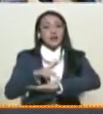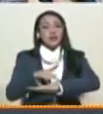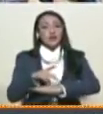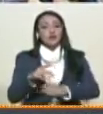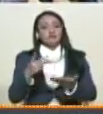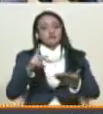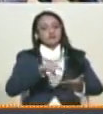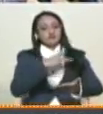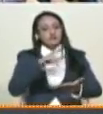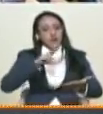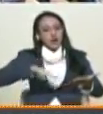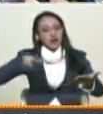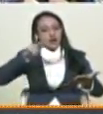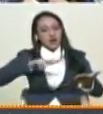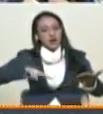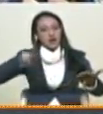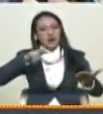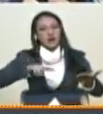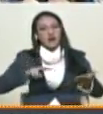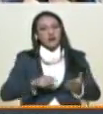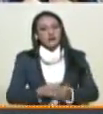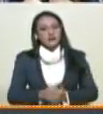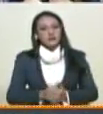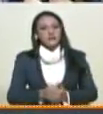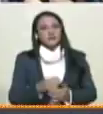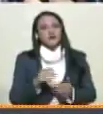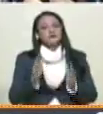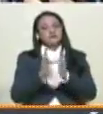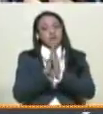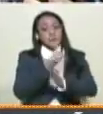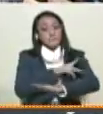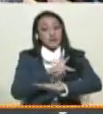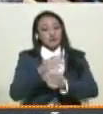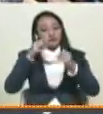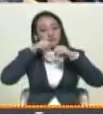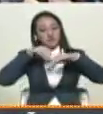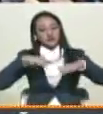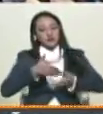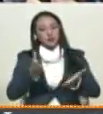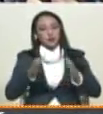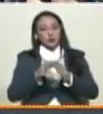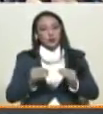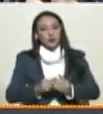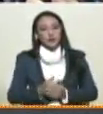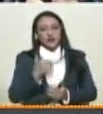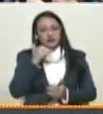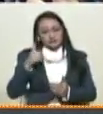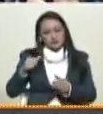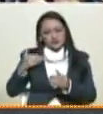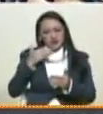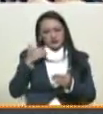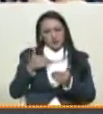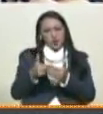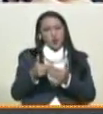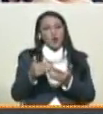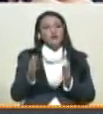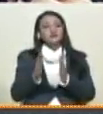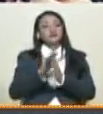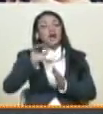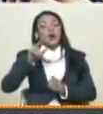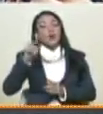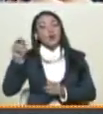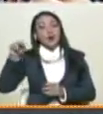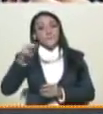versos, sus estrofas, para que San Pedro nos bendiga. Hace poco celebramos el 24 de junio San